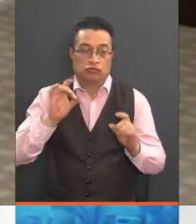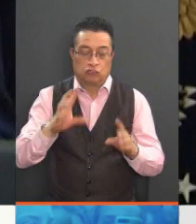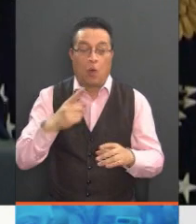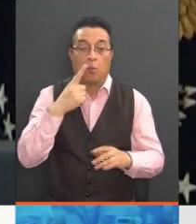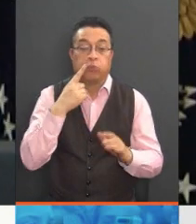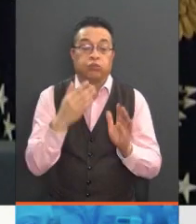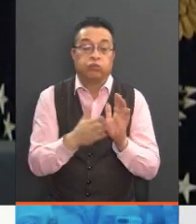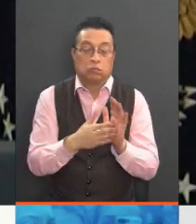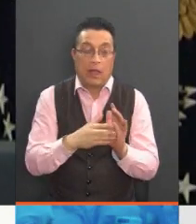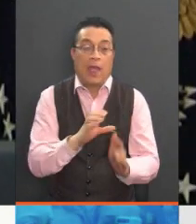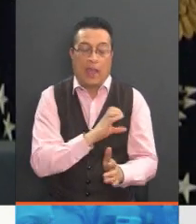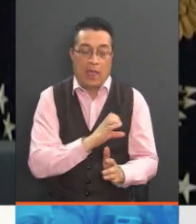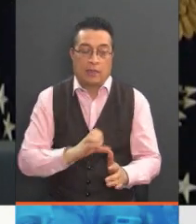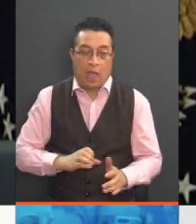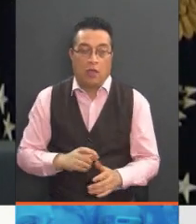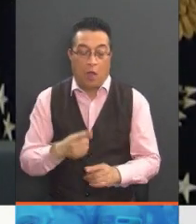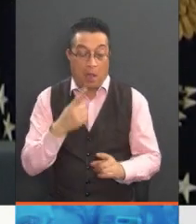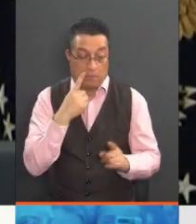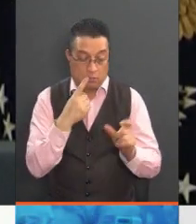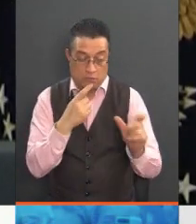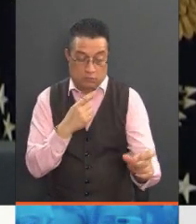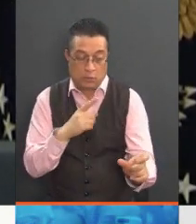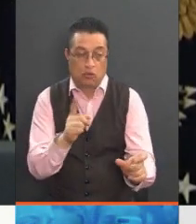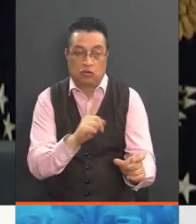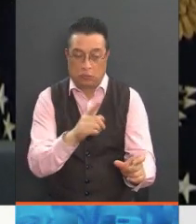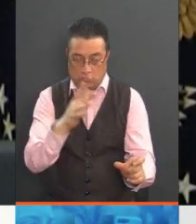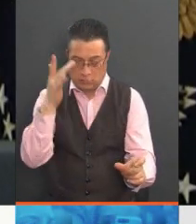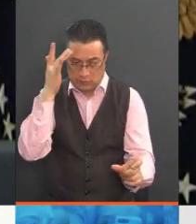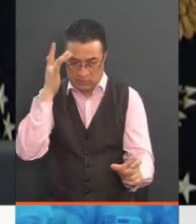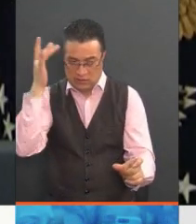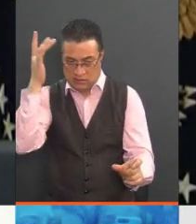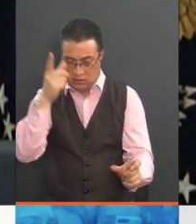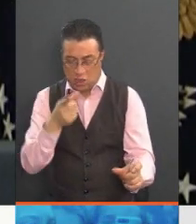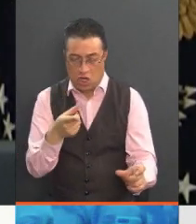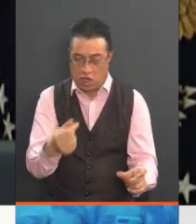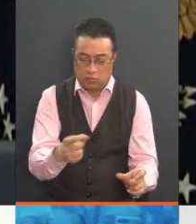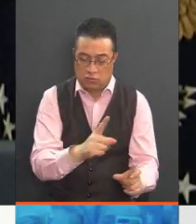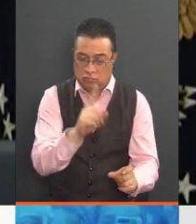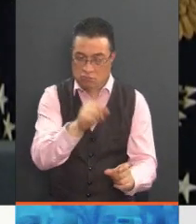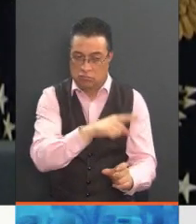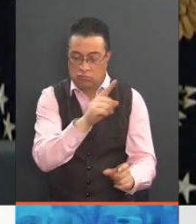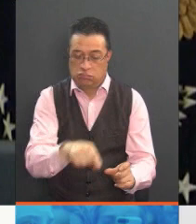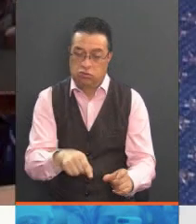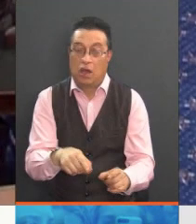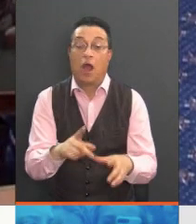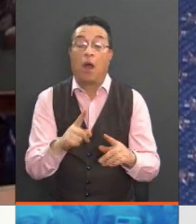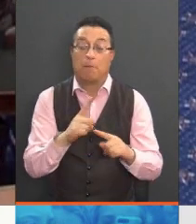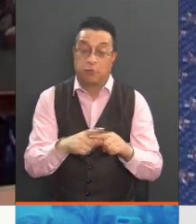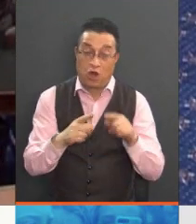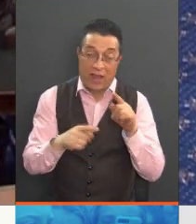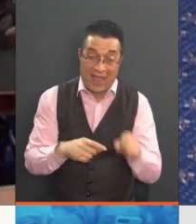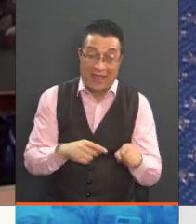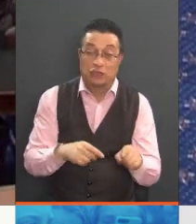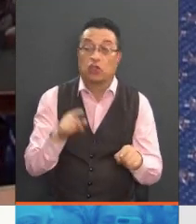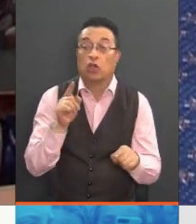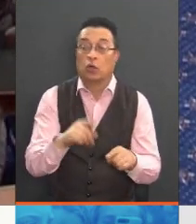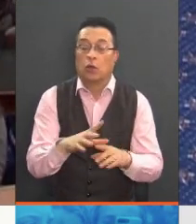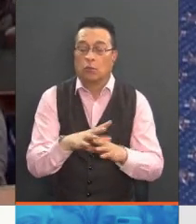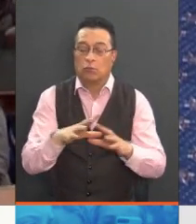el Estado, que la persona no está en capacidad para adquirir un arma. Por lo tanto, no es, es